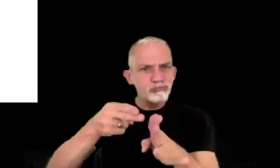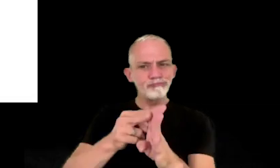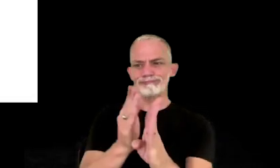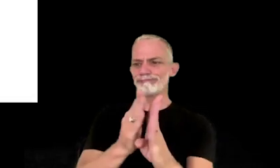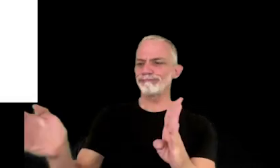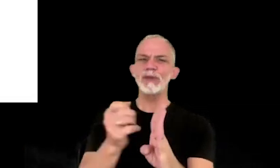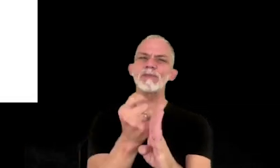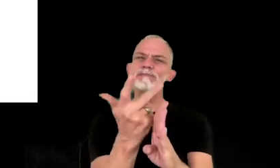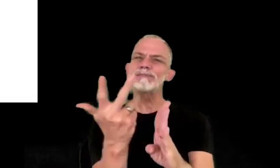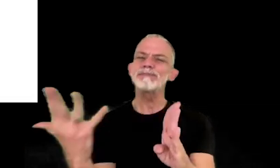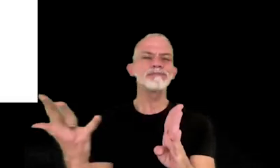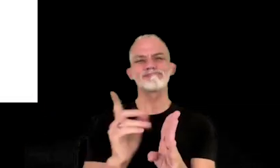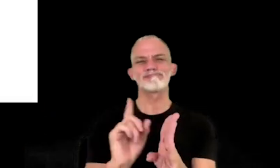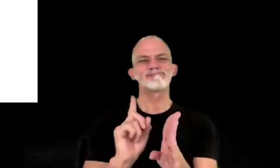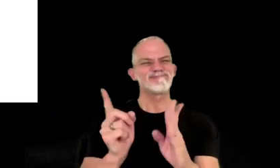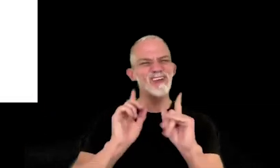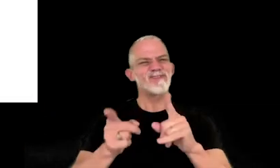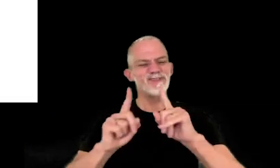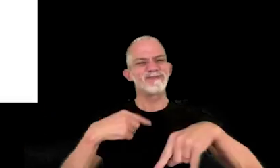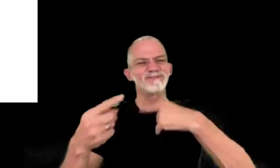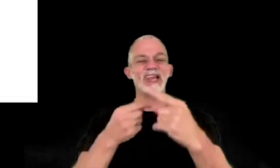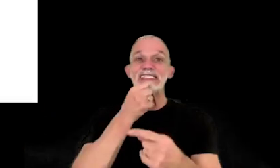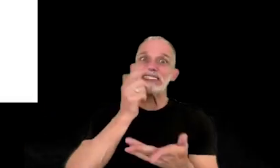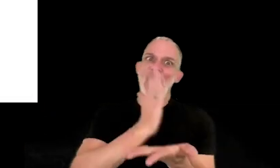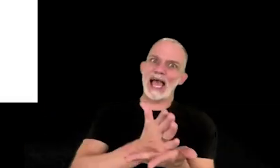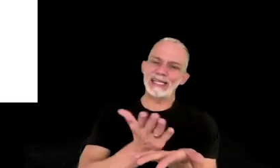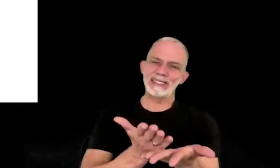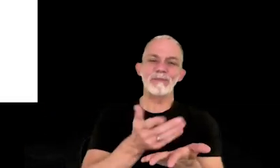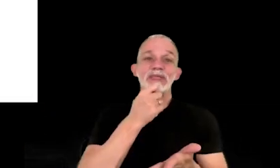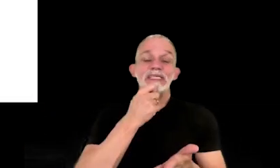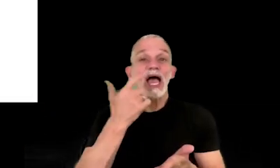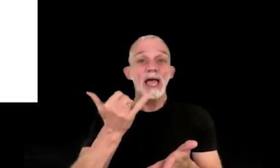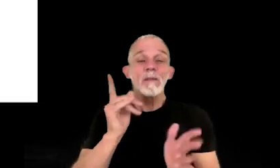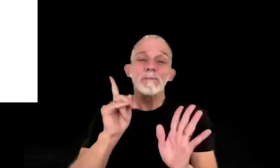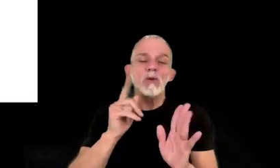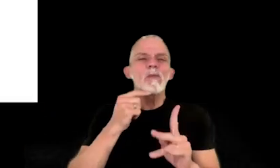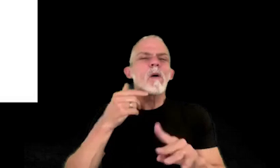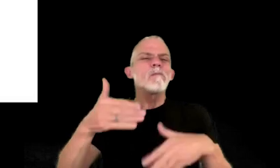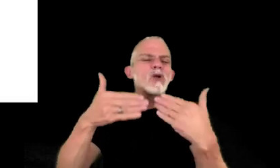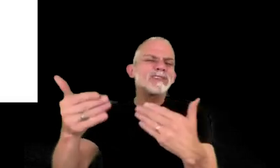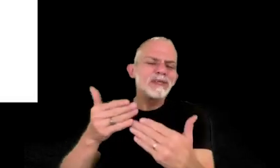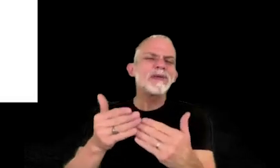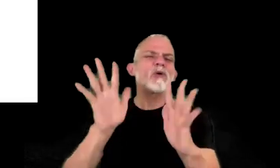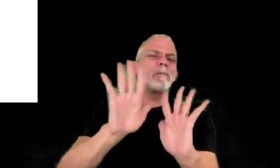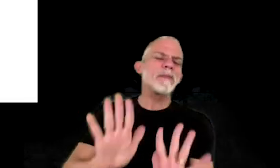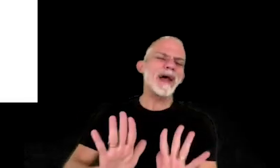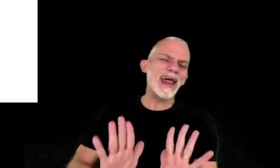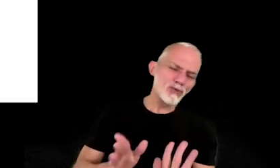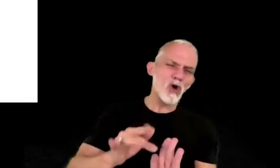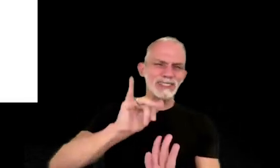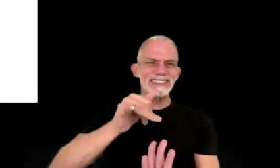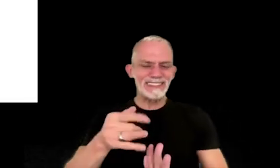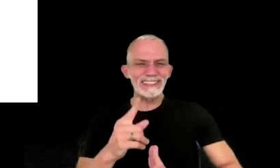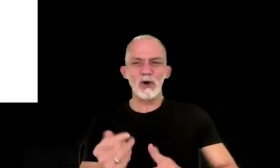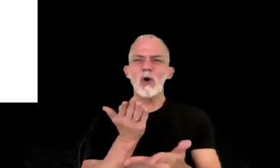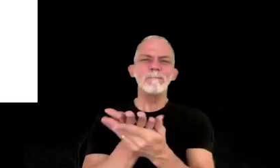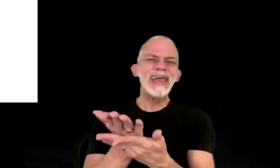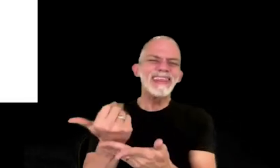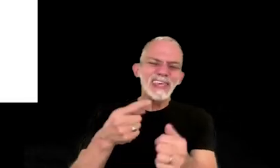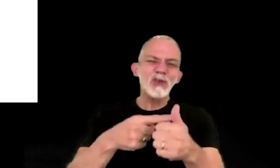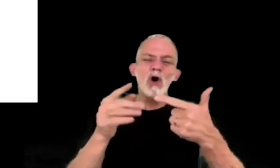conteo del plazo. Ese conteo hubiera sido, como te digo, para un procedimiento preparatorio, un requerimiento,